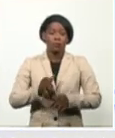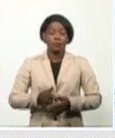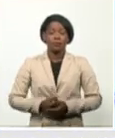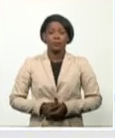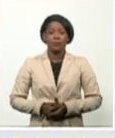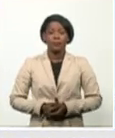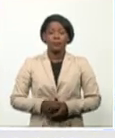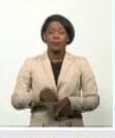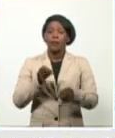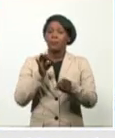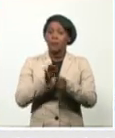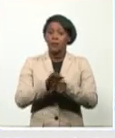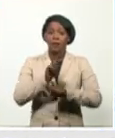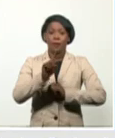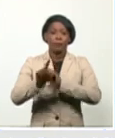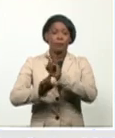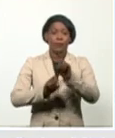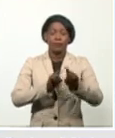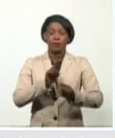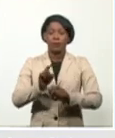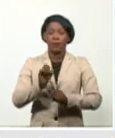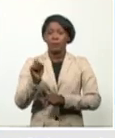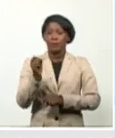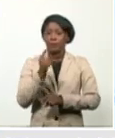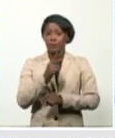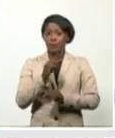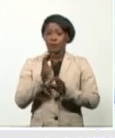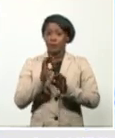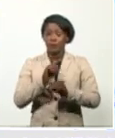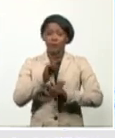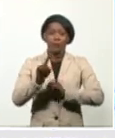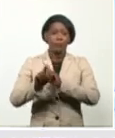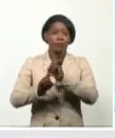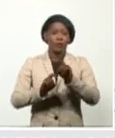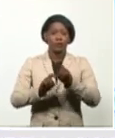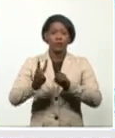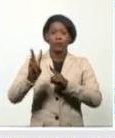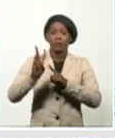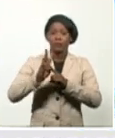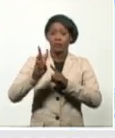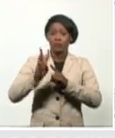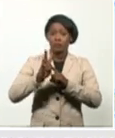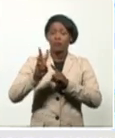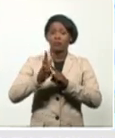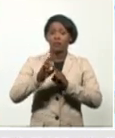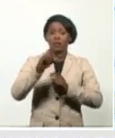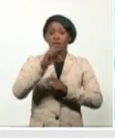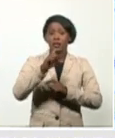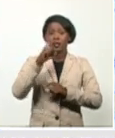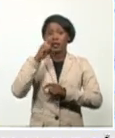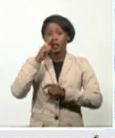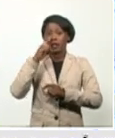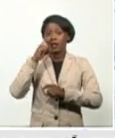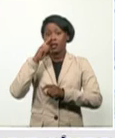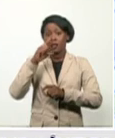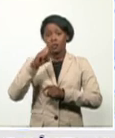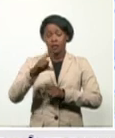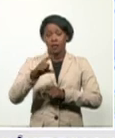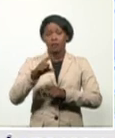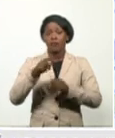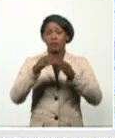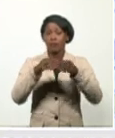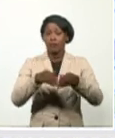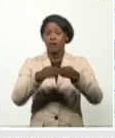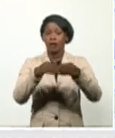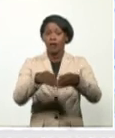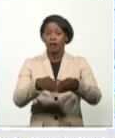preguntas. La primera nos la formula la televisora local CNC-TV de Granma y dice lo siguiente: no